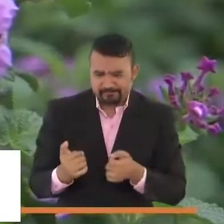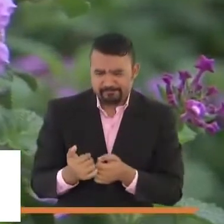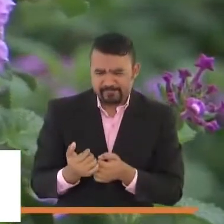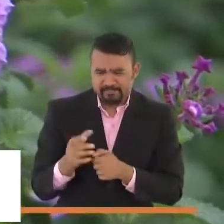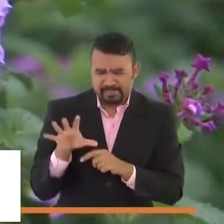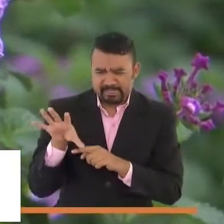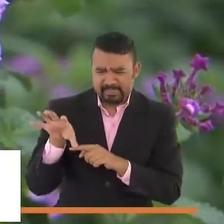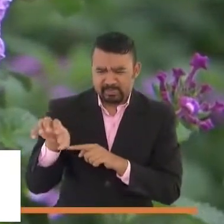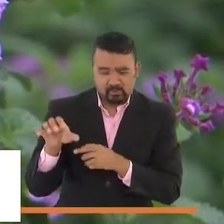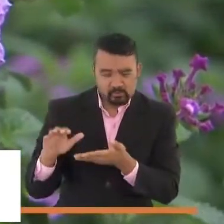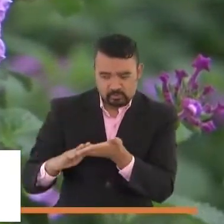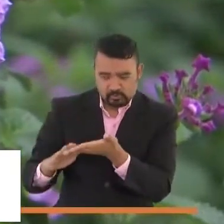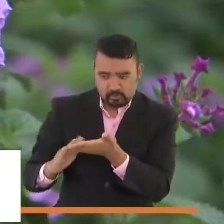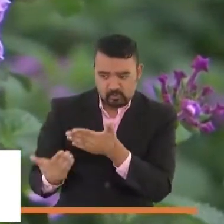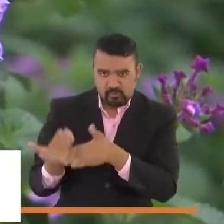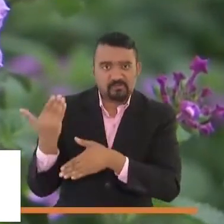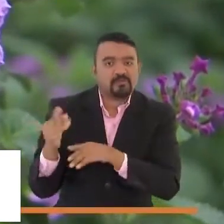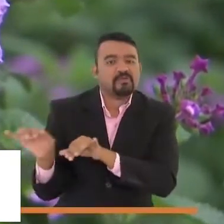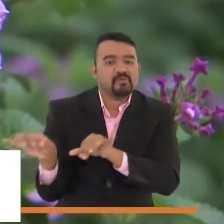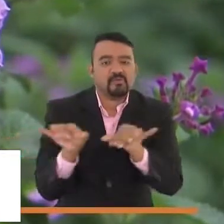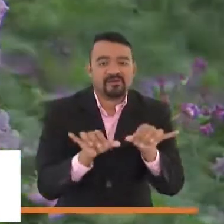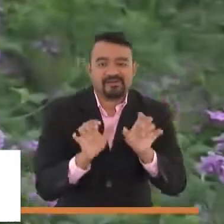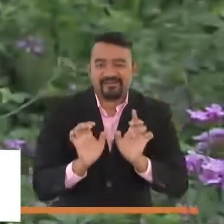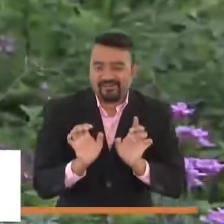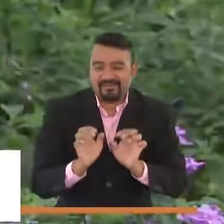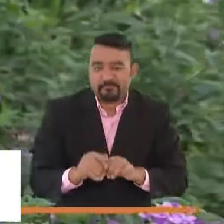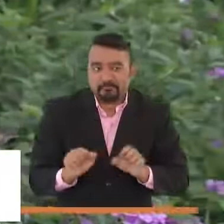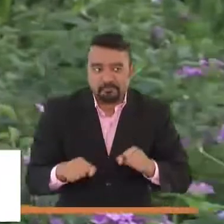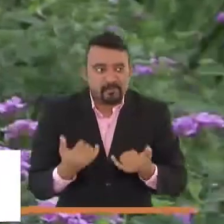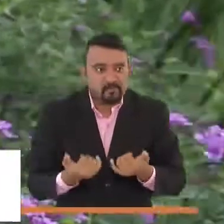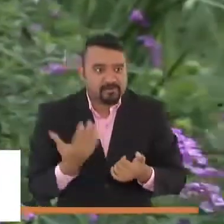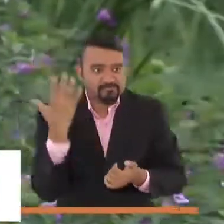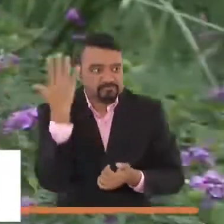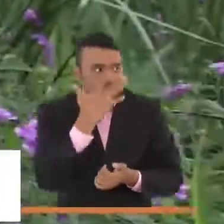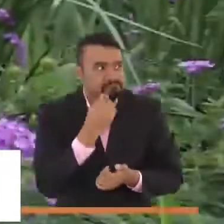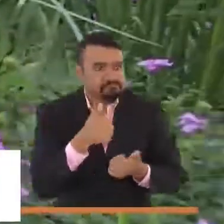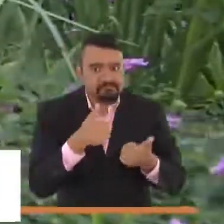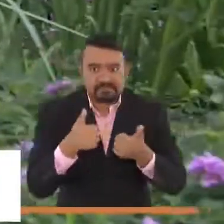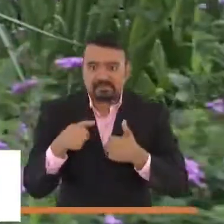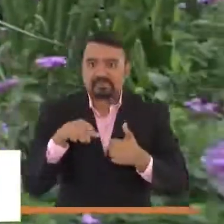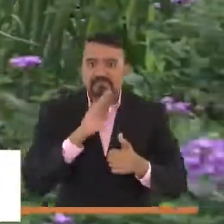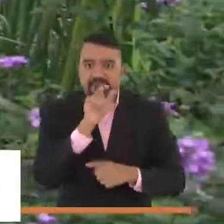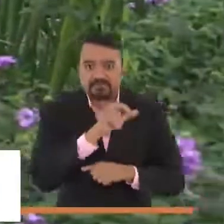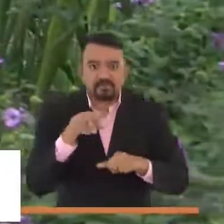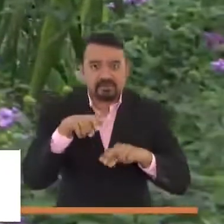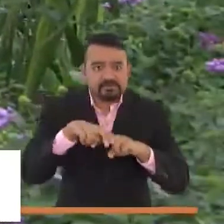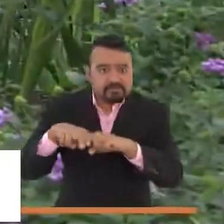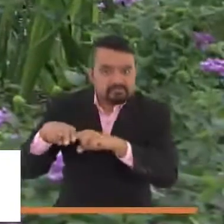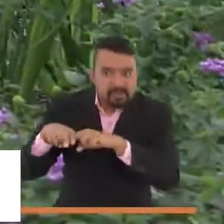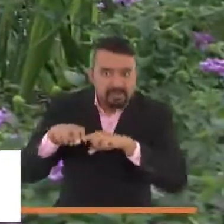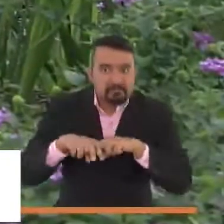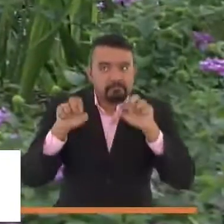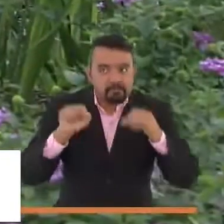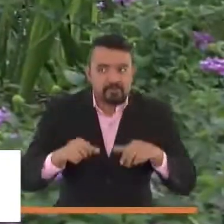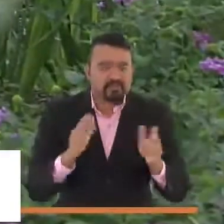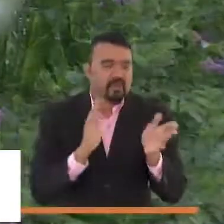la administración con esta obra. Un sitio agradable con puntos para que los envigadeños se sienten